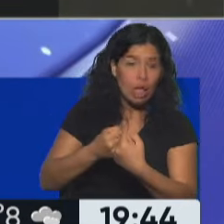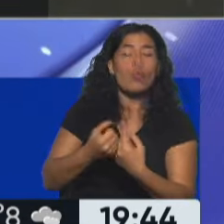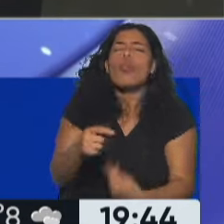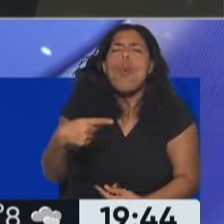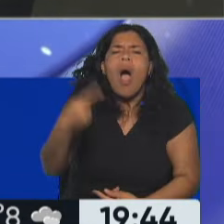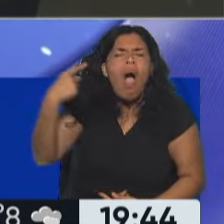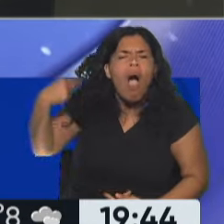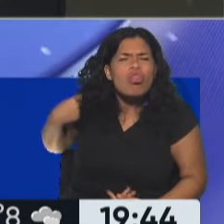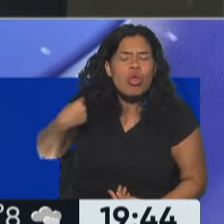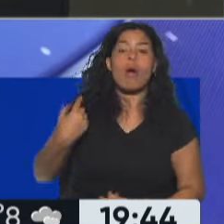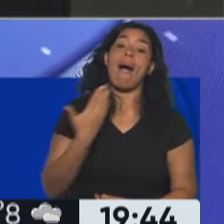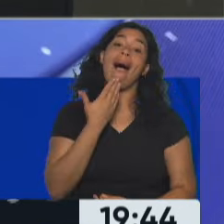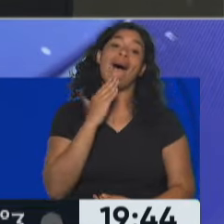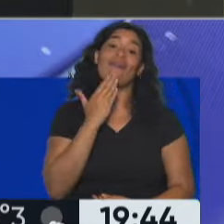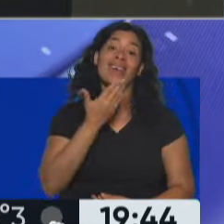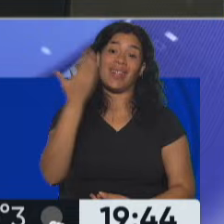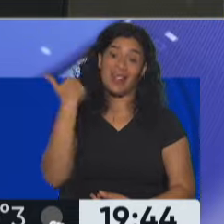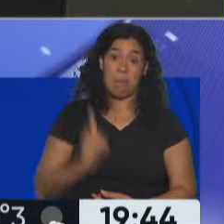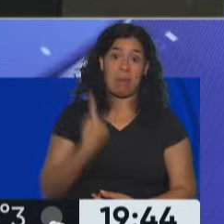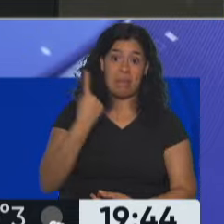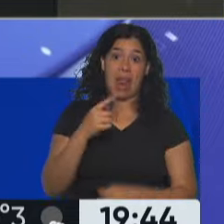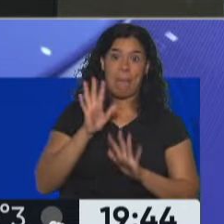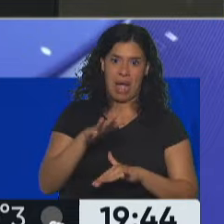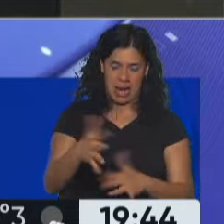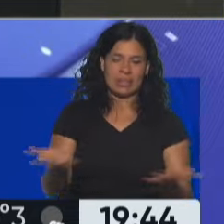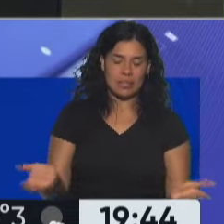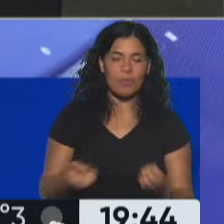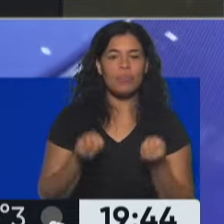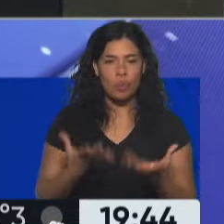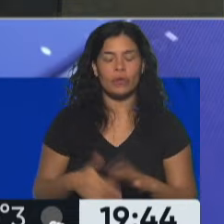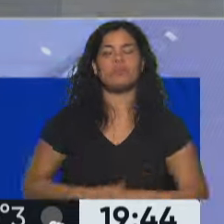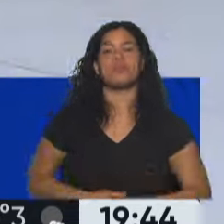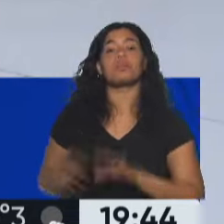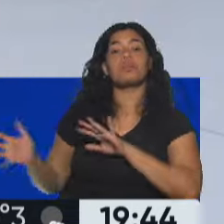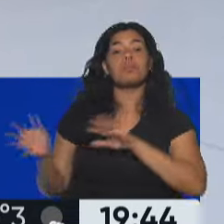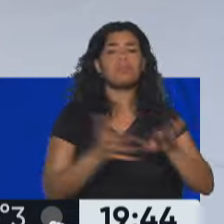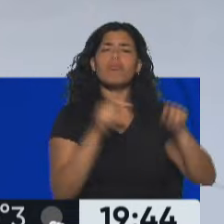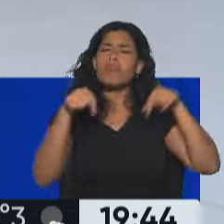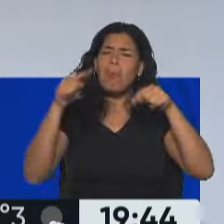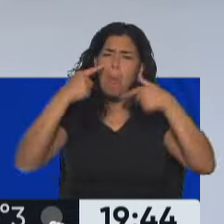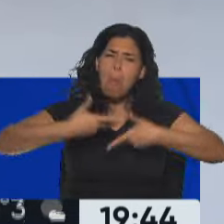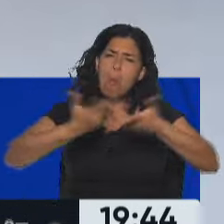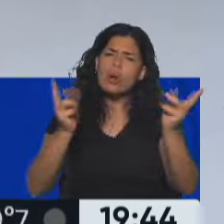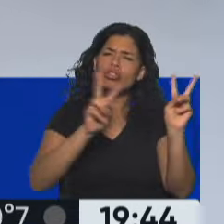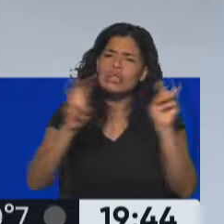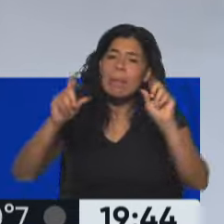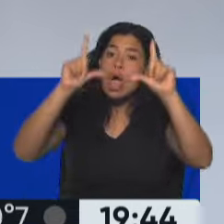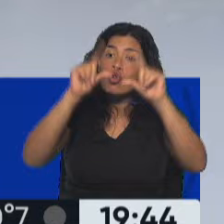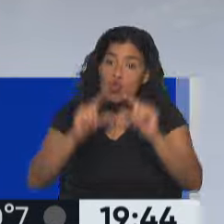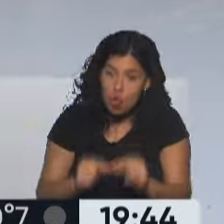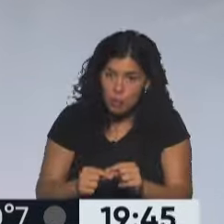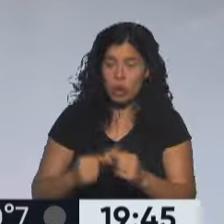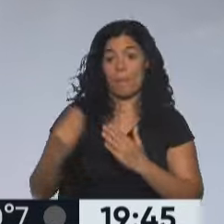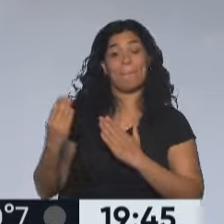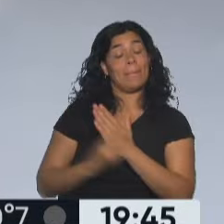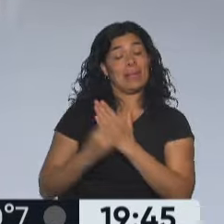recordemos que se produjo otra marcha universitaria. Pero vamos a llevarlo a los números. ¿Qué alega el gobierno? ¿Qué alega Capital Humano, el